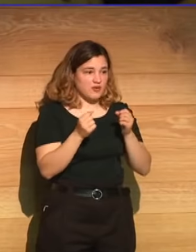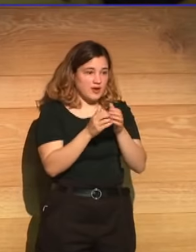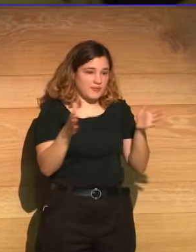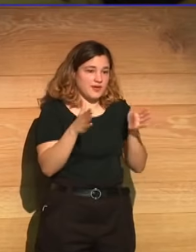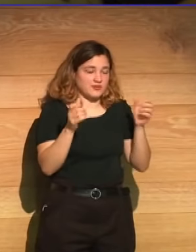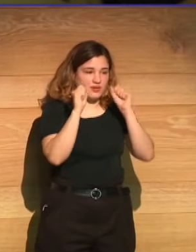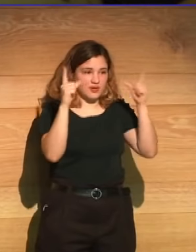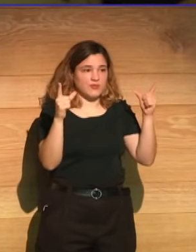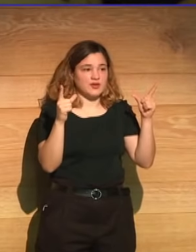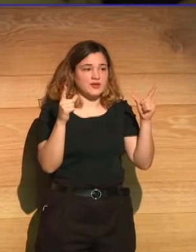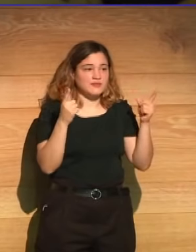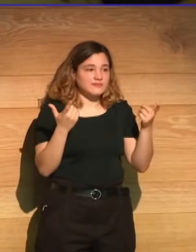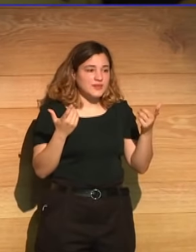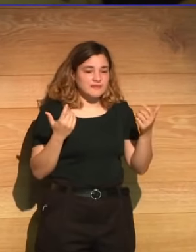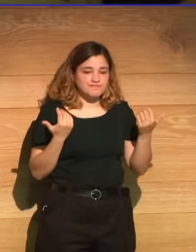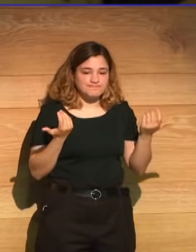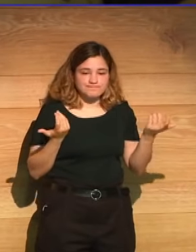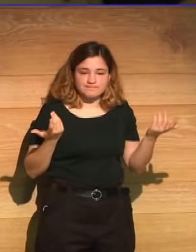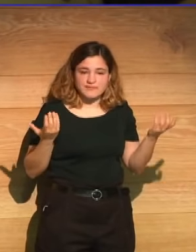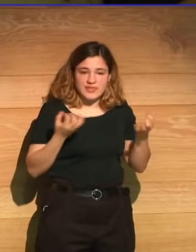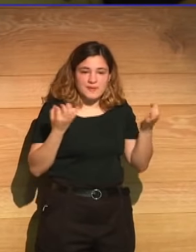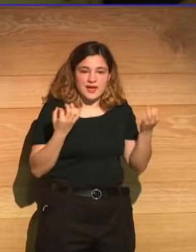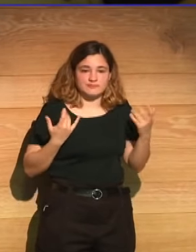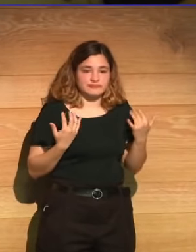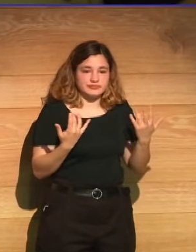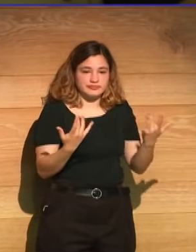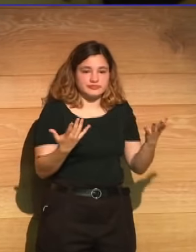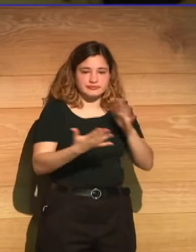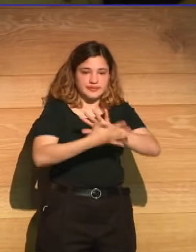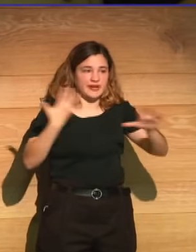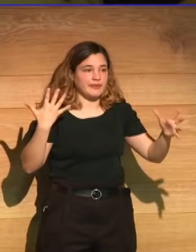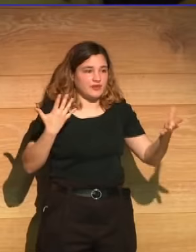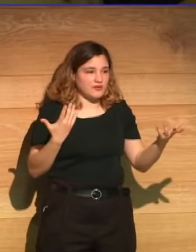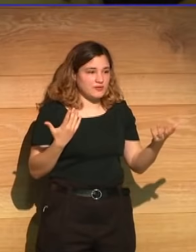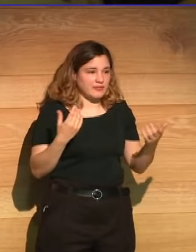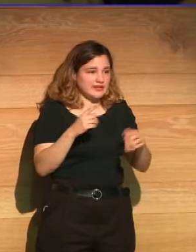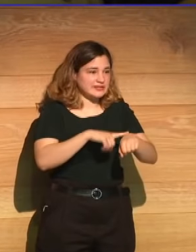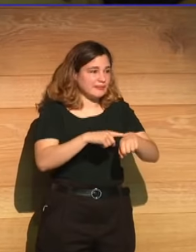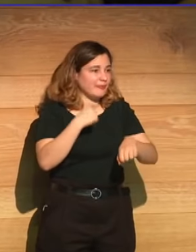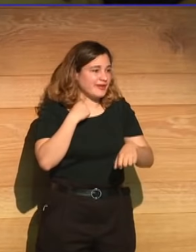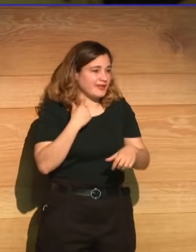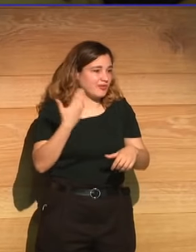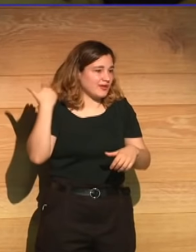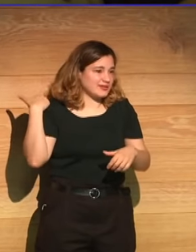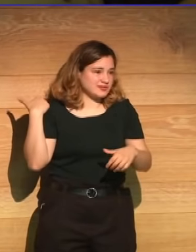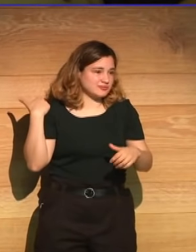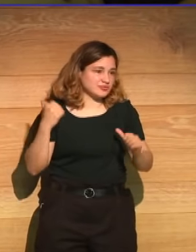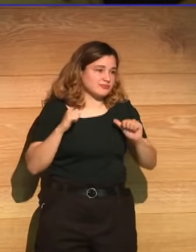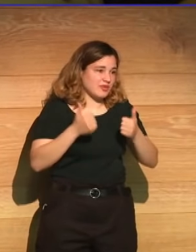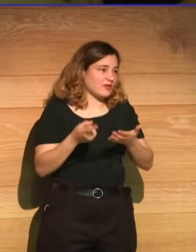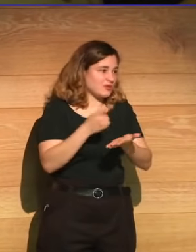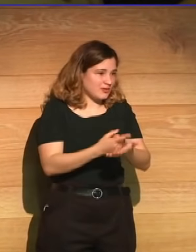que tenían que poner el acelerador para recuperar ese tiempo perdido y además se han dado cuenta además que tenían que